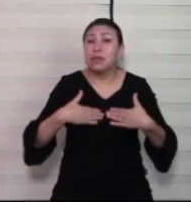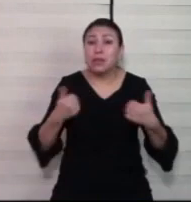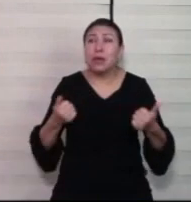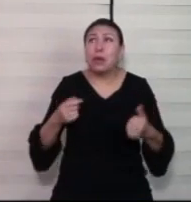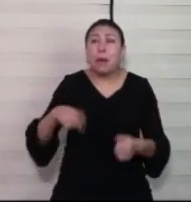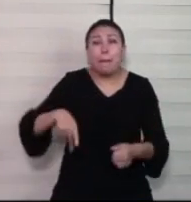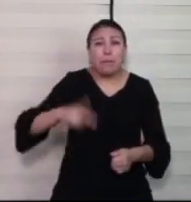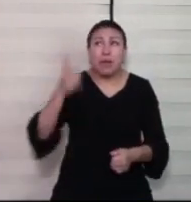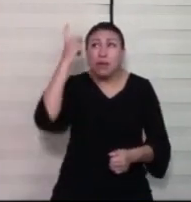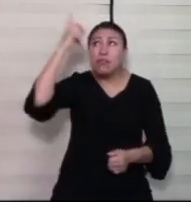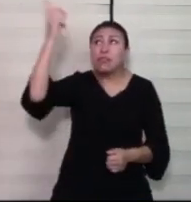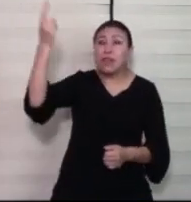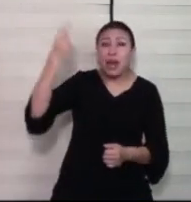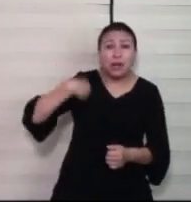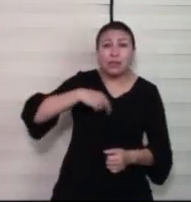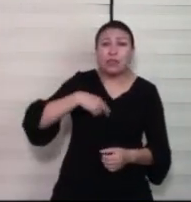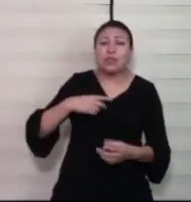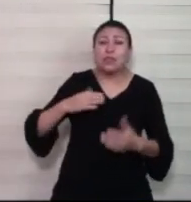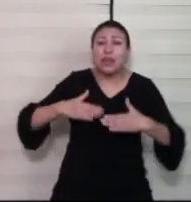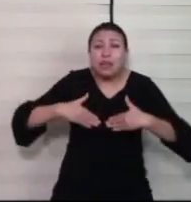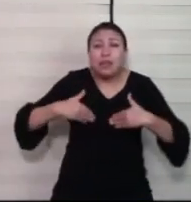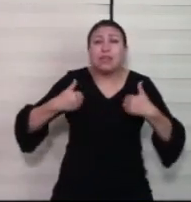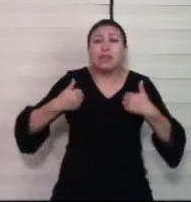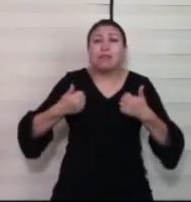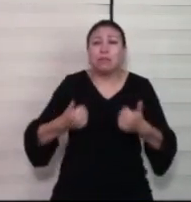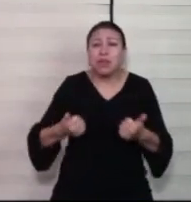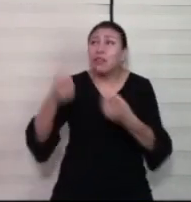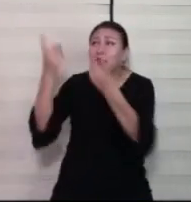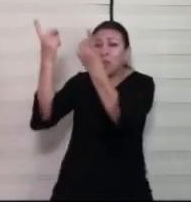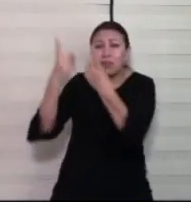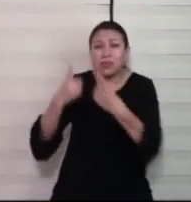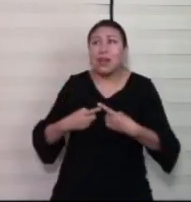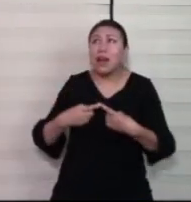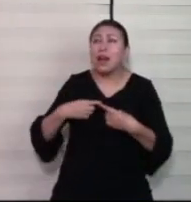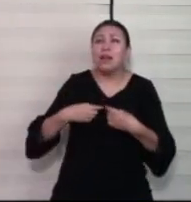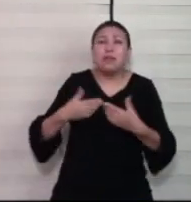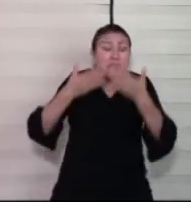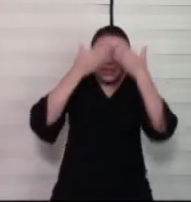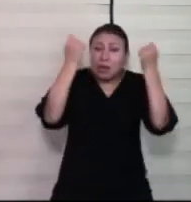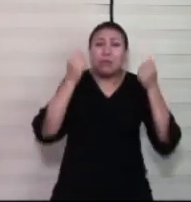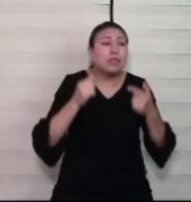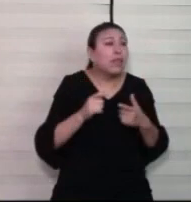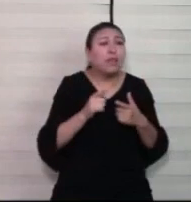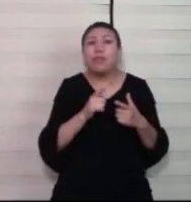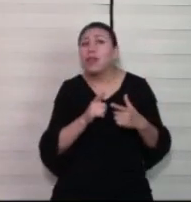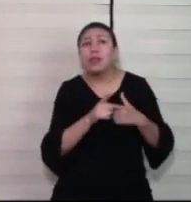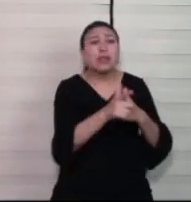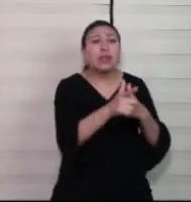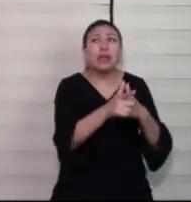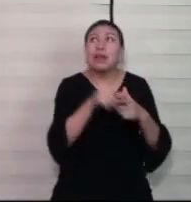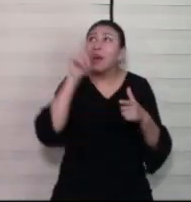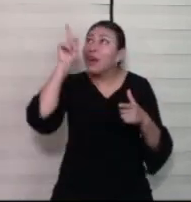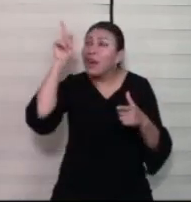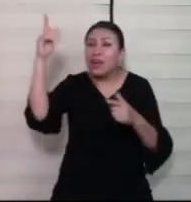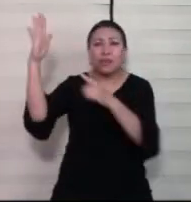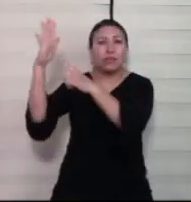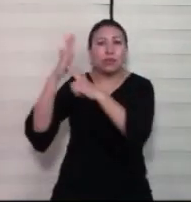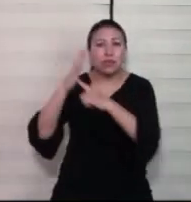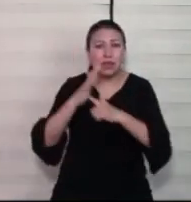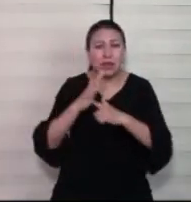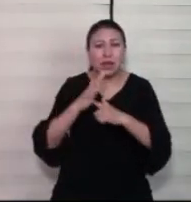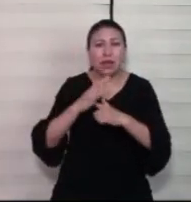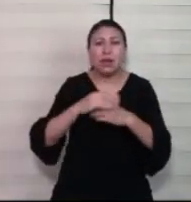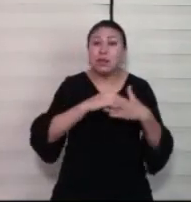entender. Quizá no sabemos qué camino seguir, Él nos lo mostrará. Pero la bendición más grande es saber que